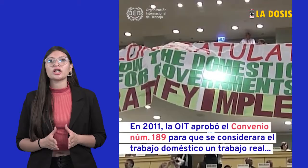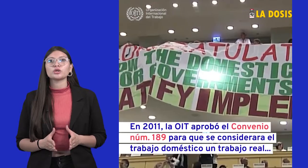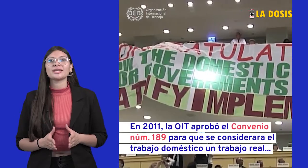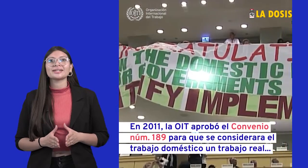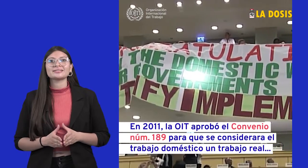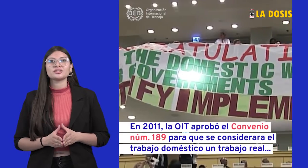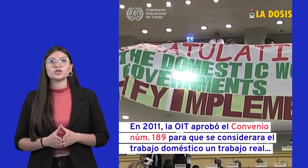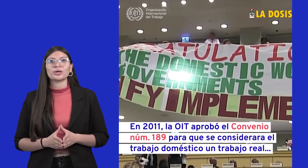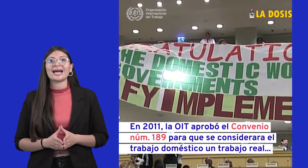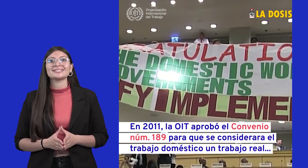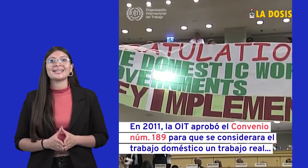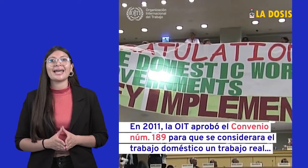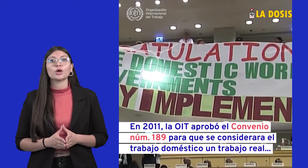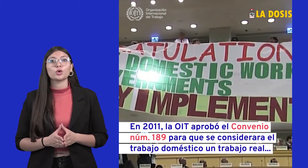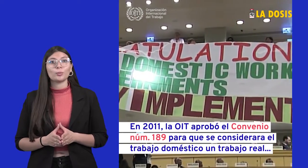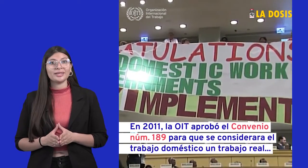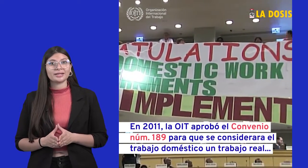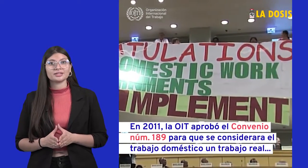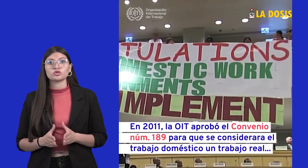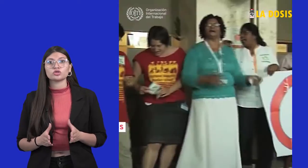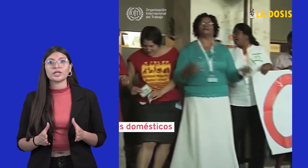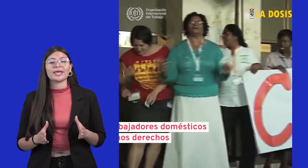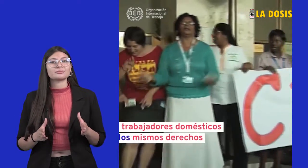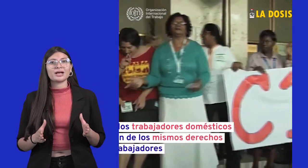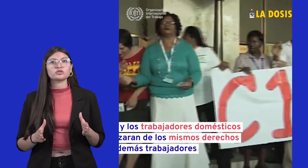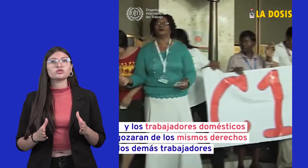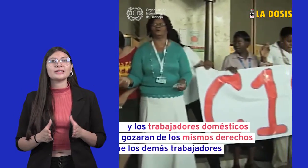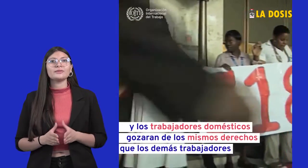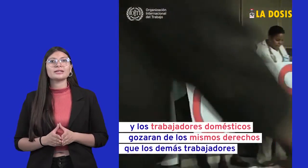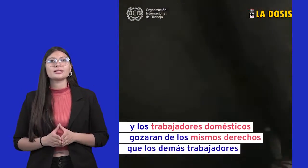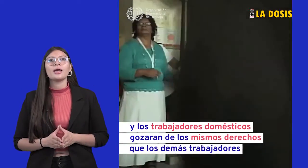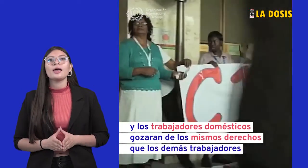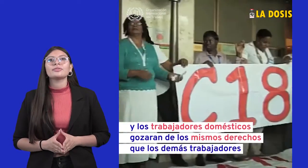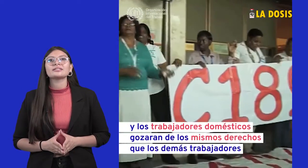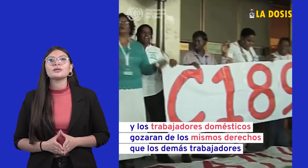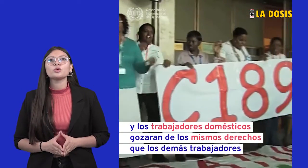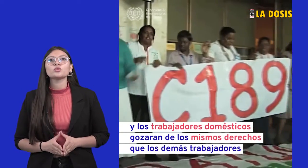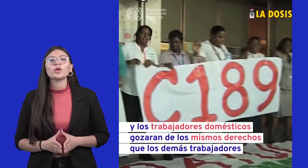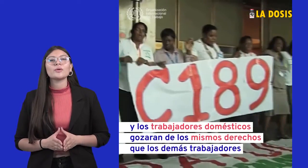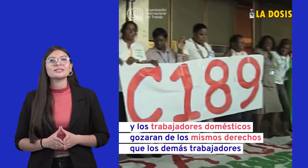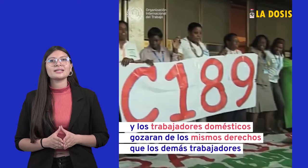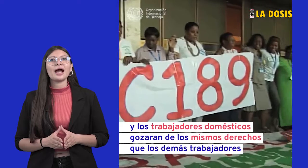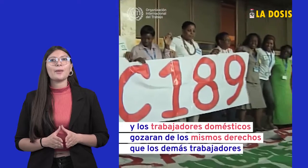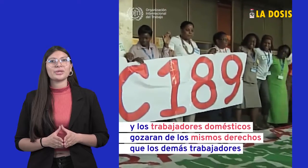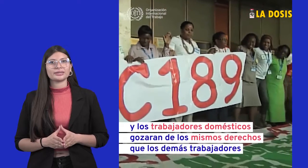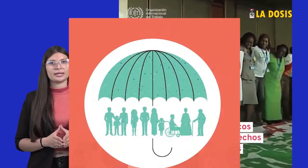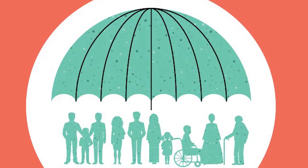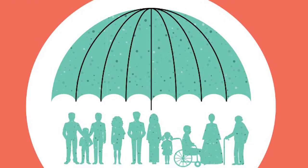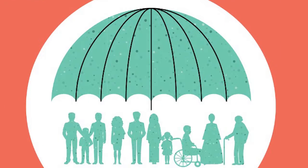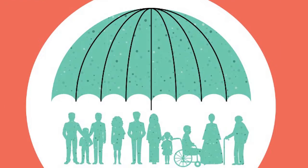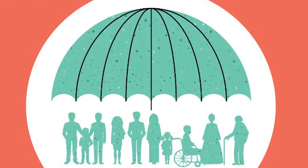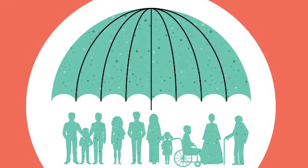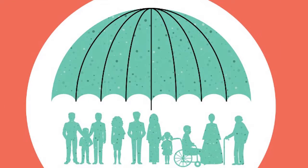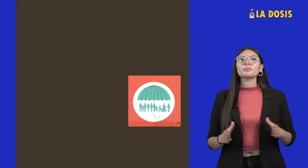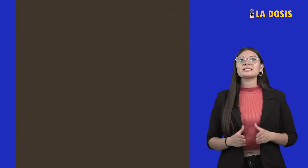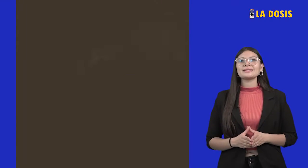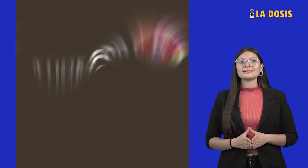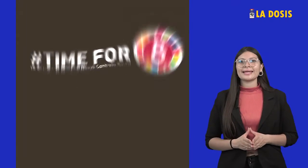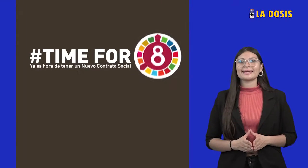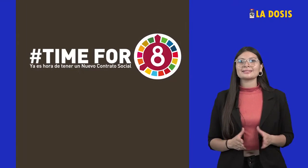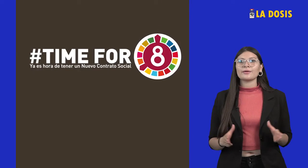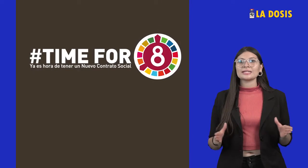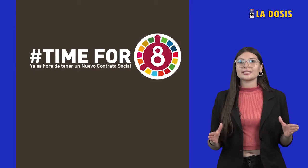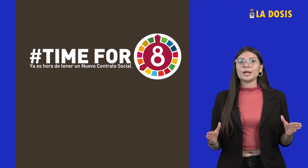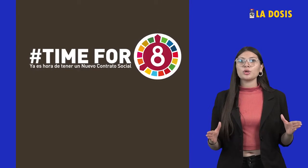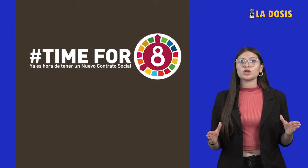y apoyando la transición hacia economías y sociedades más sostenibles desde el punto de vista ambiental. Este informe